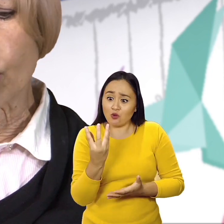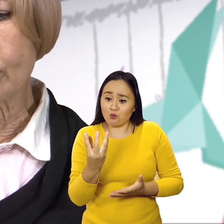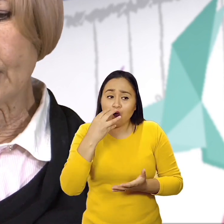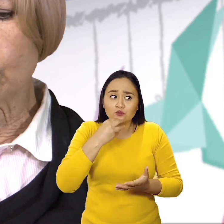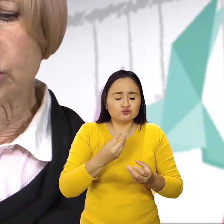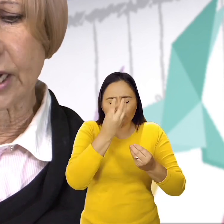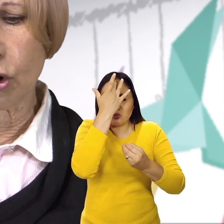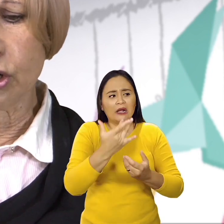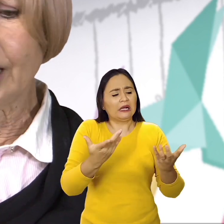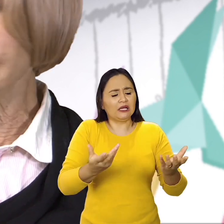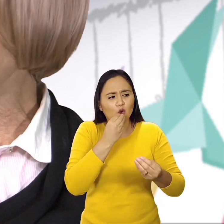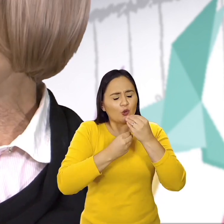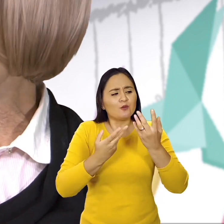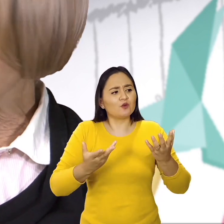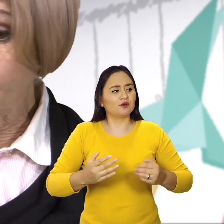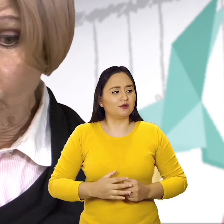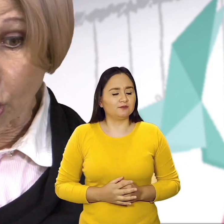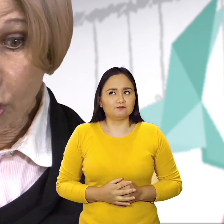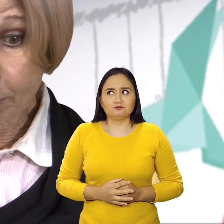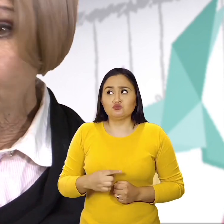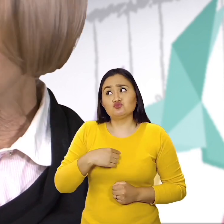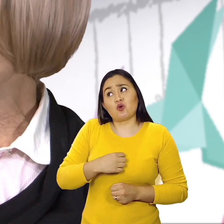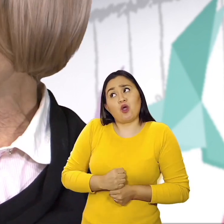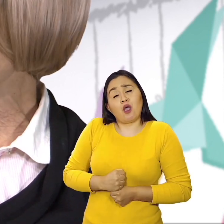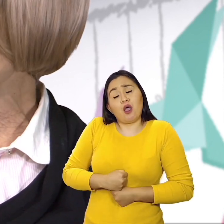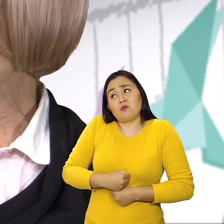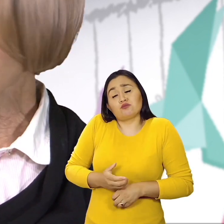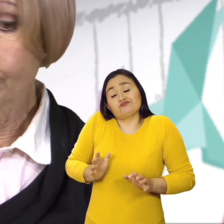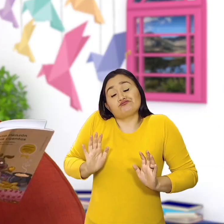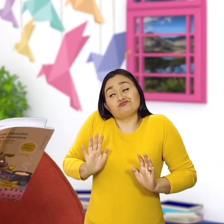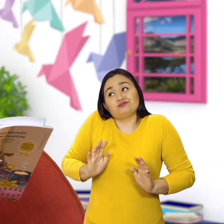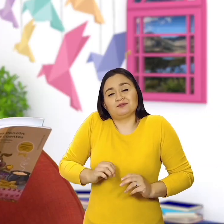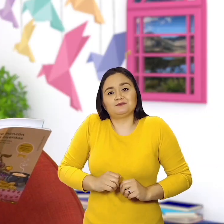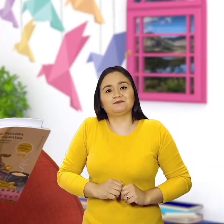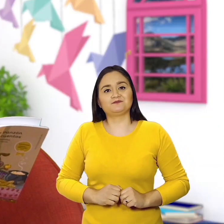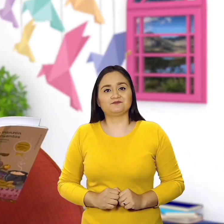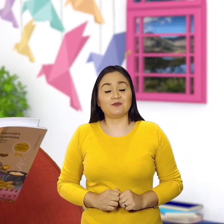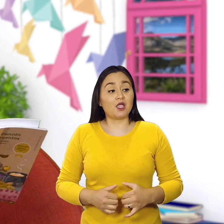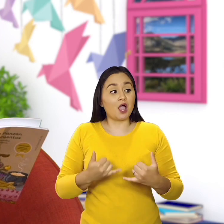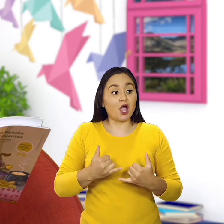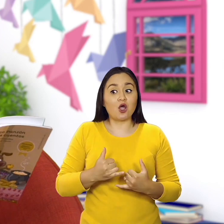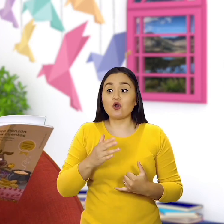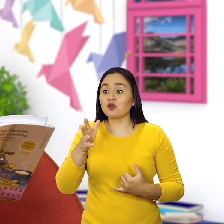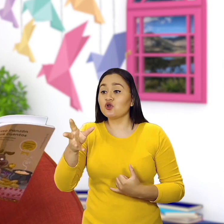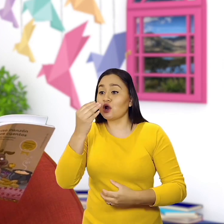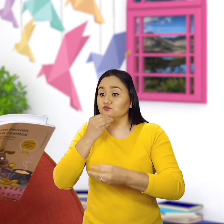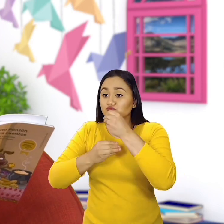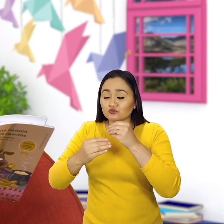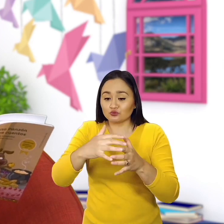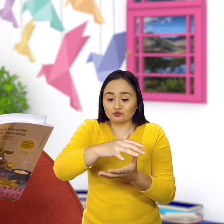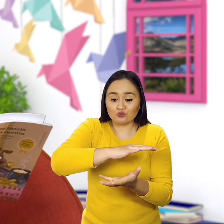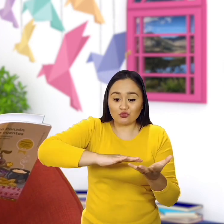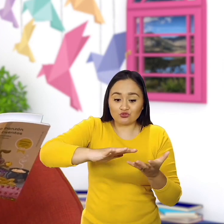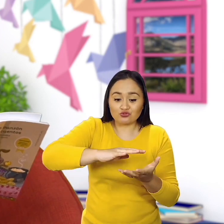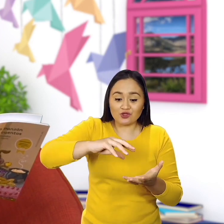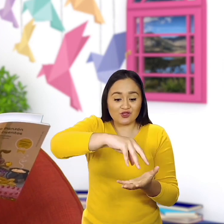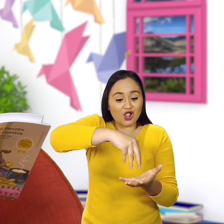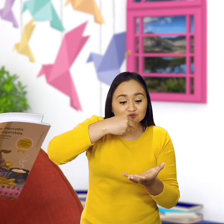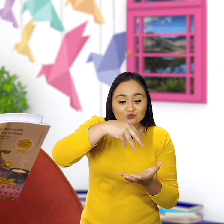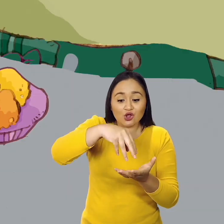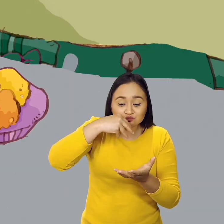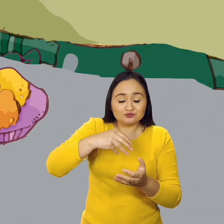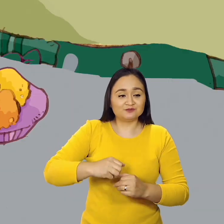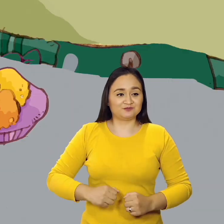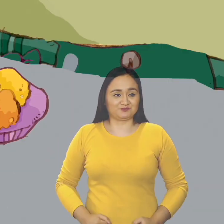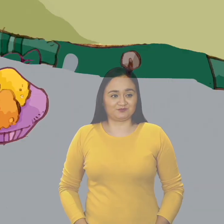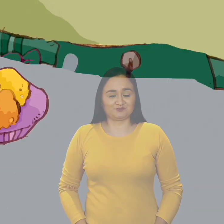sopa, la olla, el cucharón, el plato y el bolón?», preguntó el tazón. «Porque tenía hambre», respondió Perrito Panzón, «y ahora me